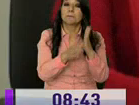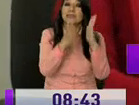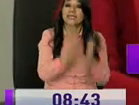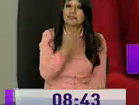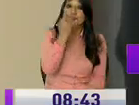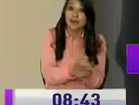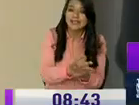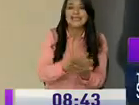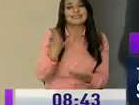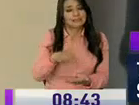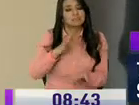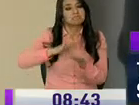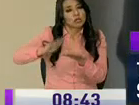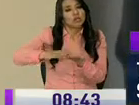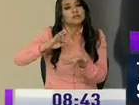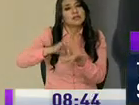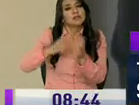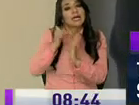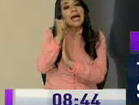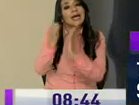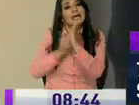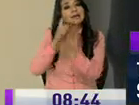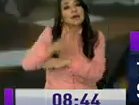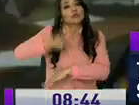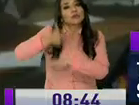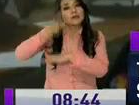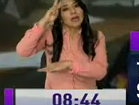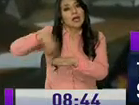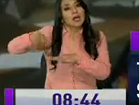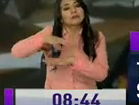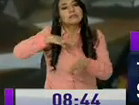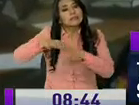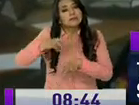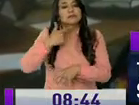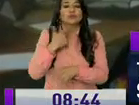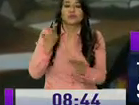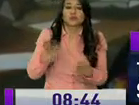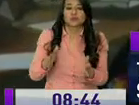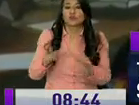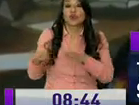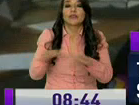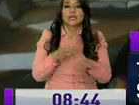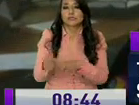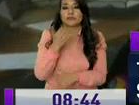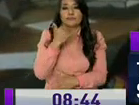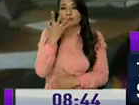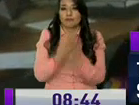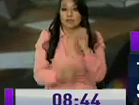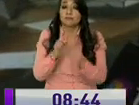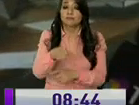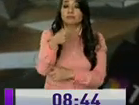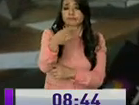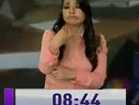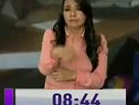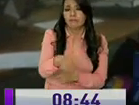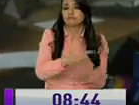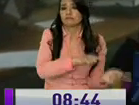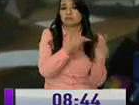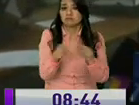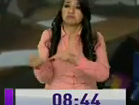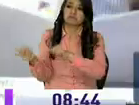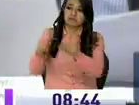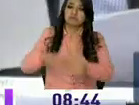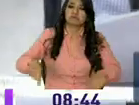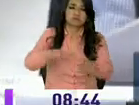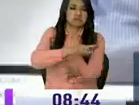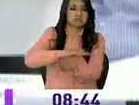una descoordinación en la agenda de la autoridad nacional. Esperamos y confiamos que para el próximo miércoles estén y ellos sean nuevamente invitados a la